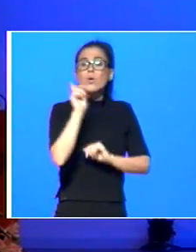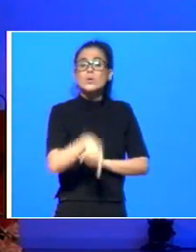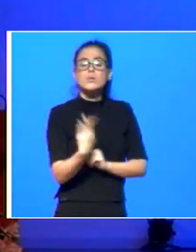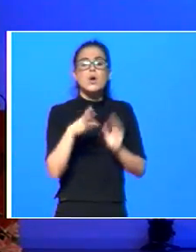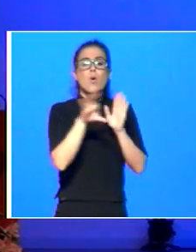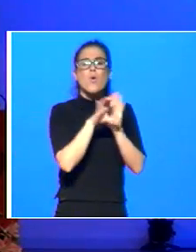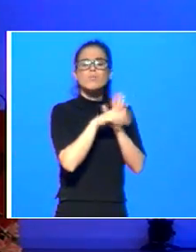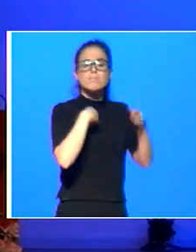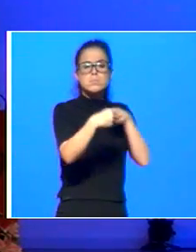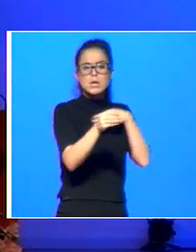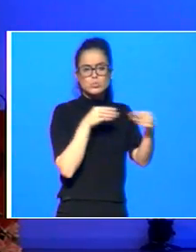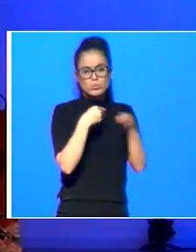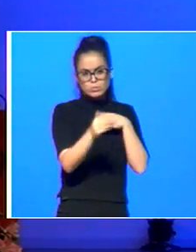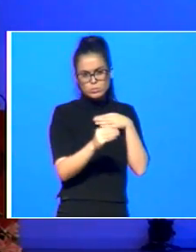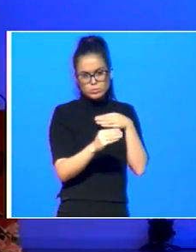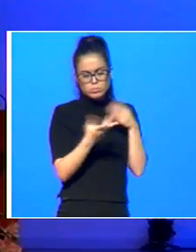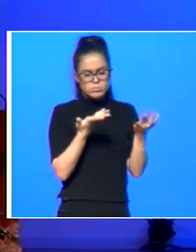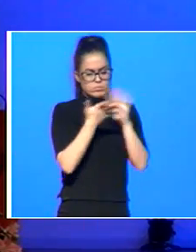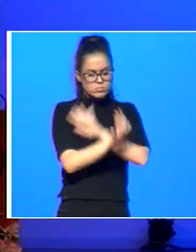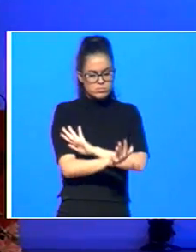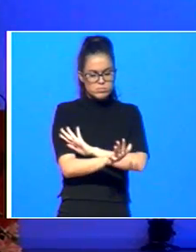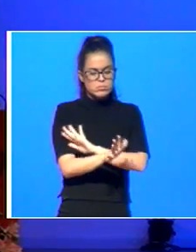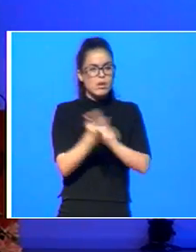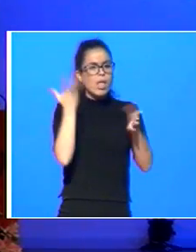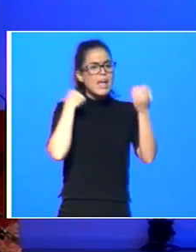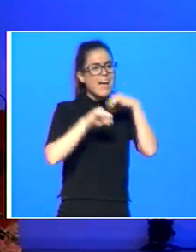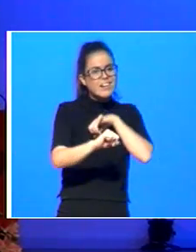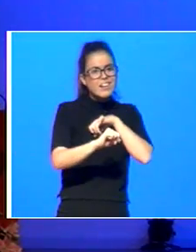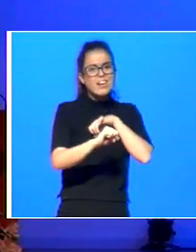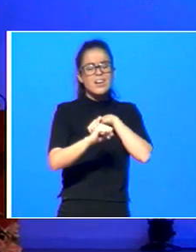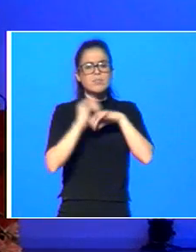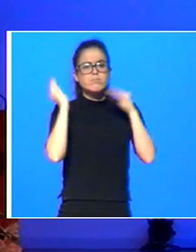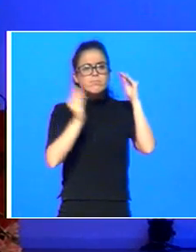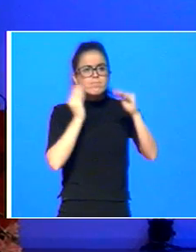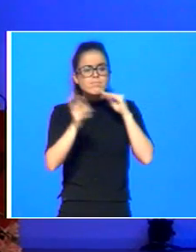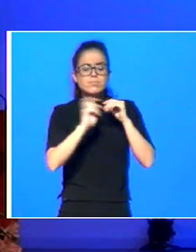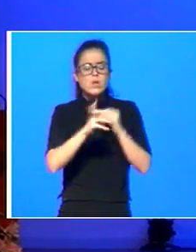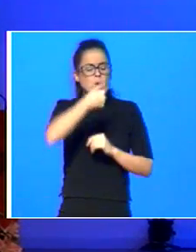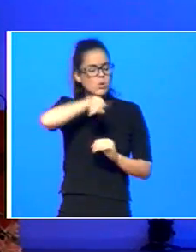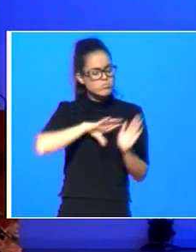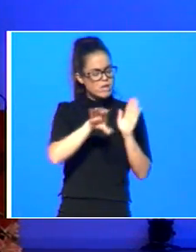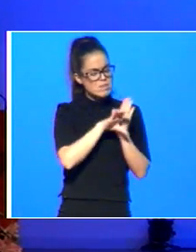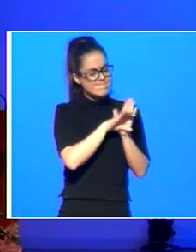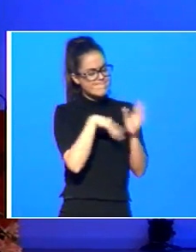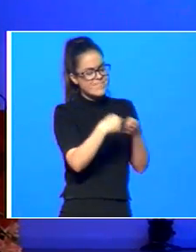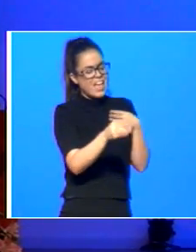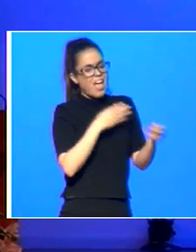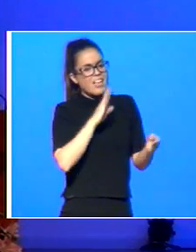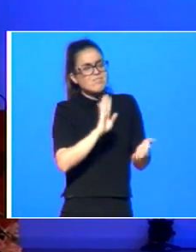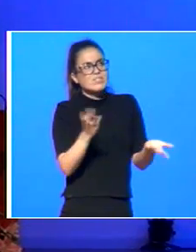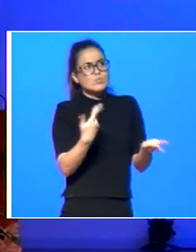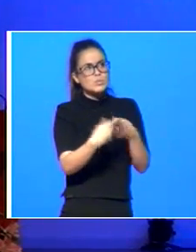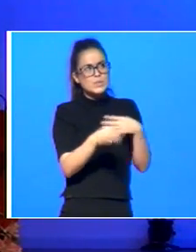kurrikulunaren malgutasuna, galdera pegon dira horregaz lotuta, zen neurritxar arte gure kurrikuluna da malgua. Bai